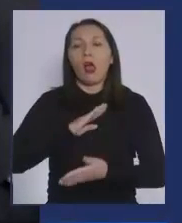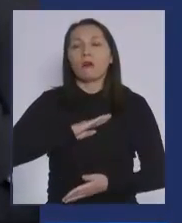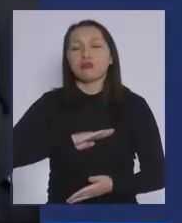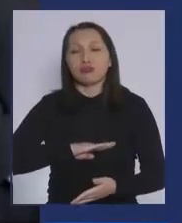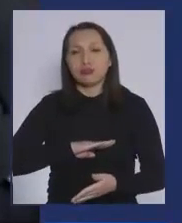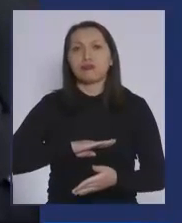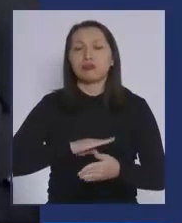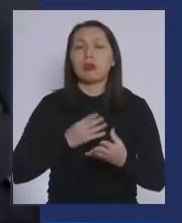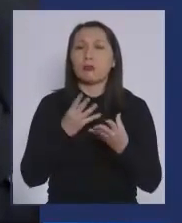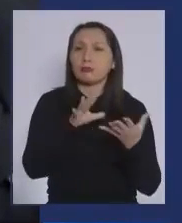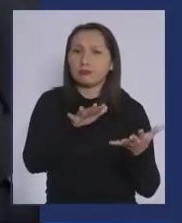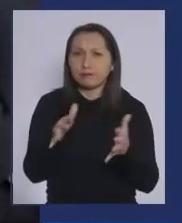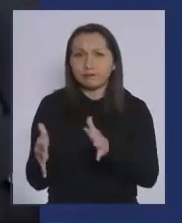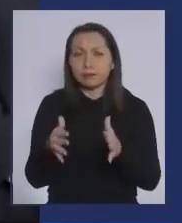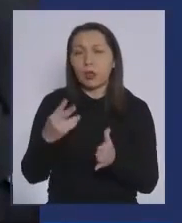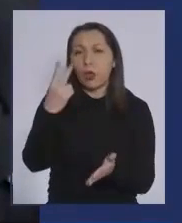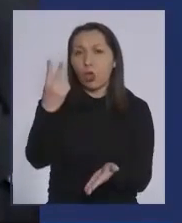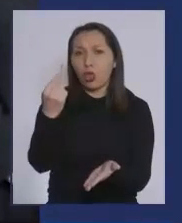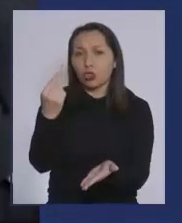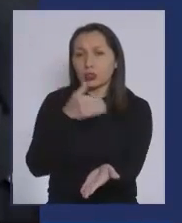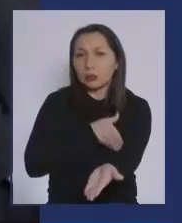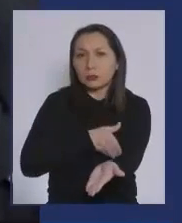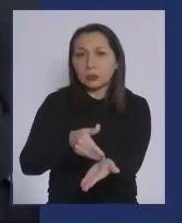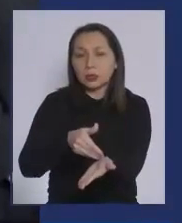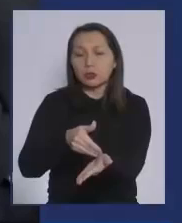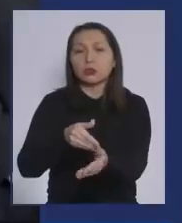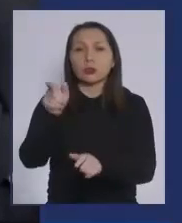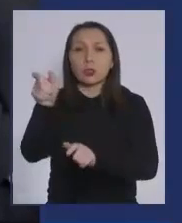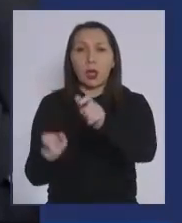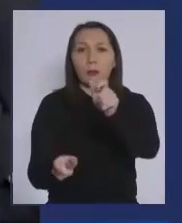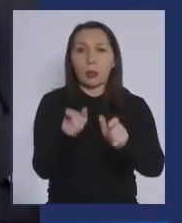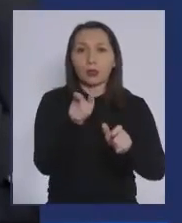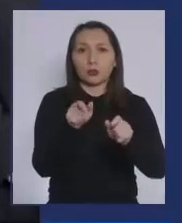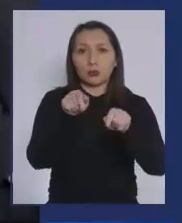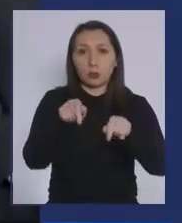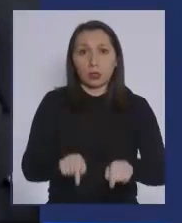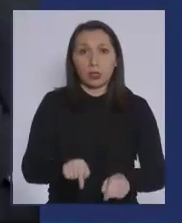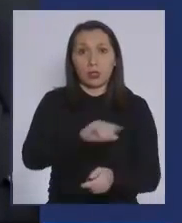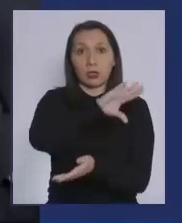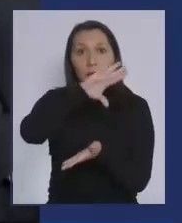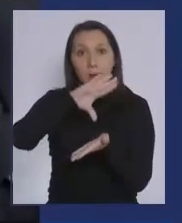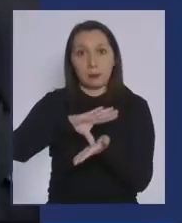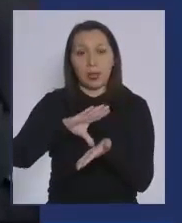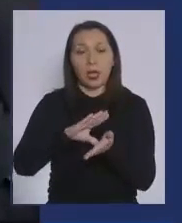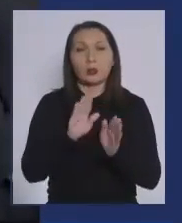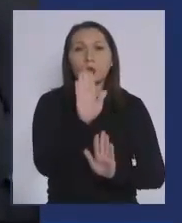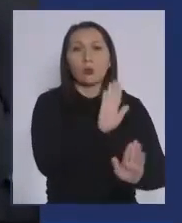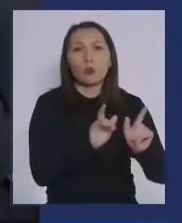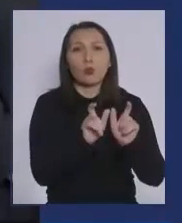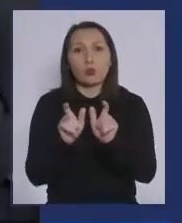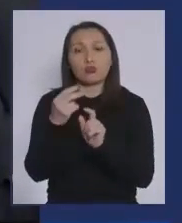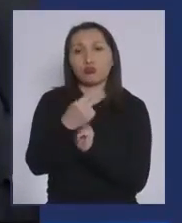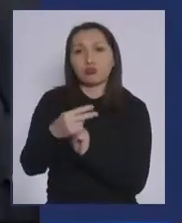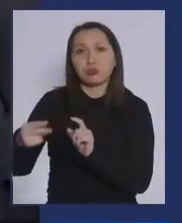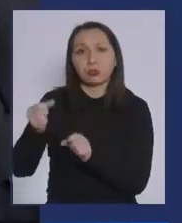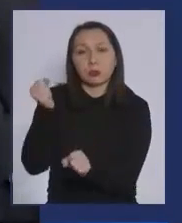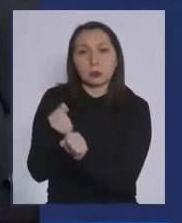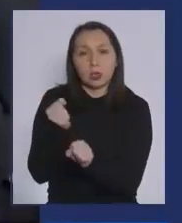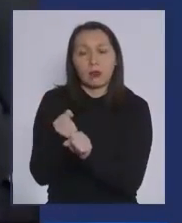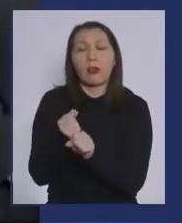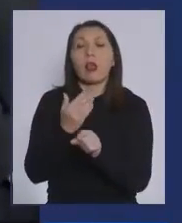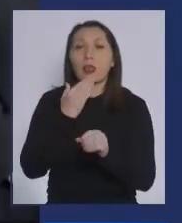a cerca de 12 millones de personas en nuestro país protegiendo sus empleos